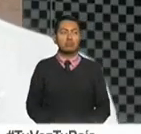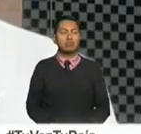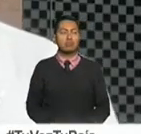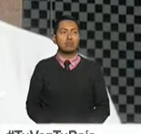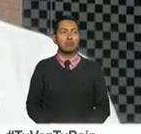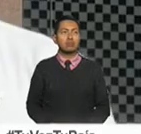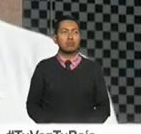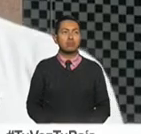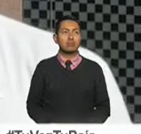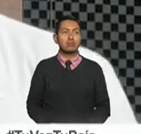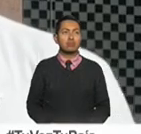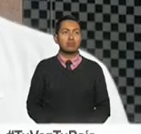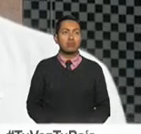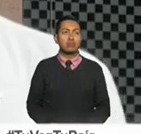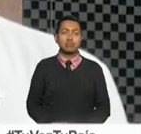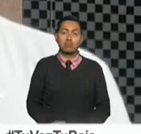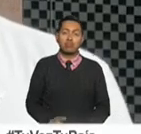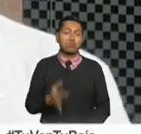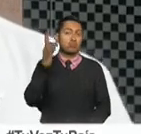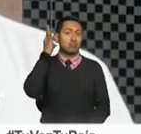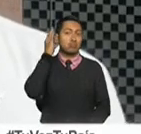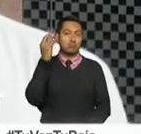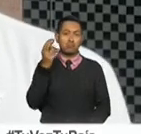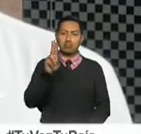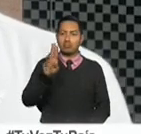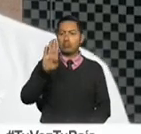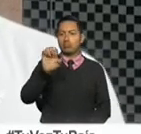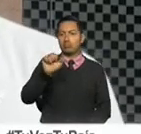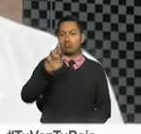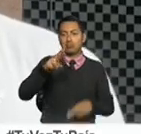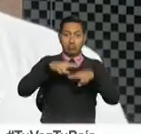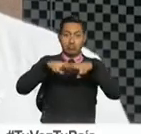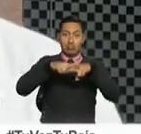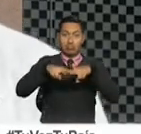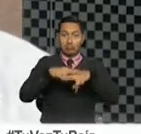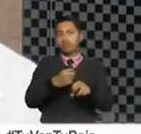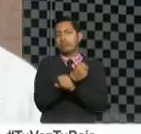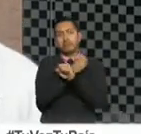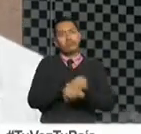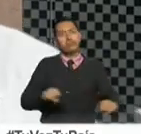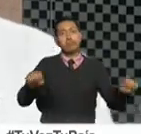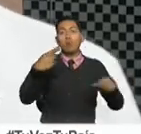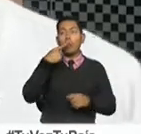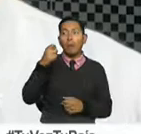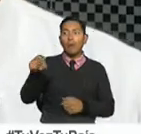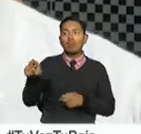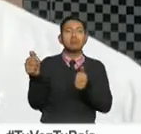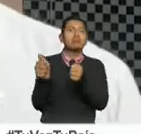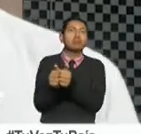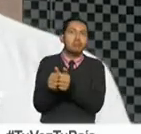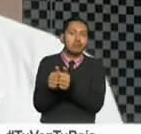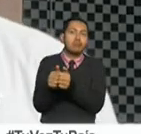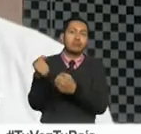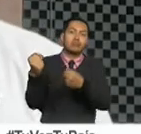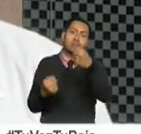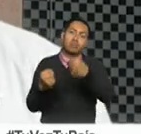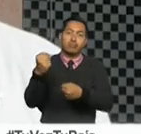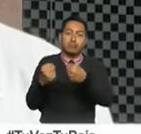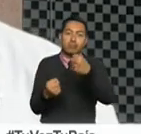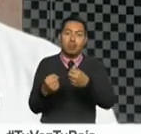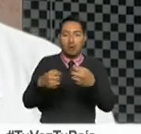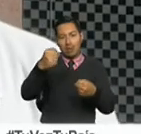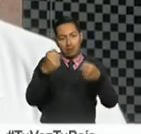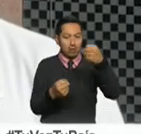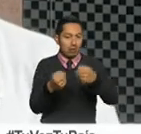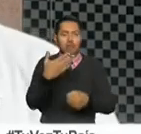Es imposible que un Uber la lleve, porque Uber significa que ella estará sola con un hombre en el mismo auto. En este caso manejar es lo